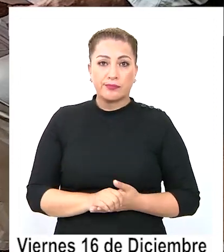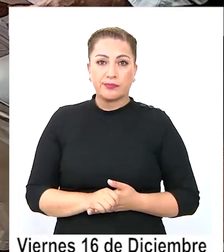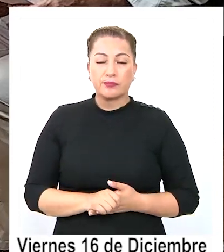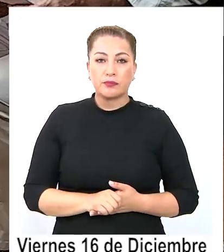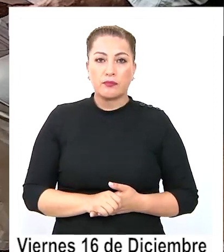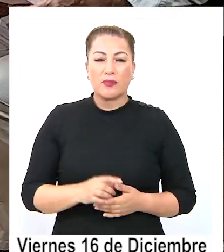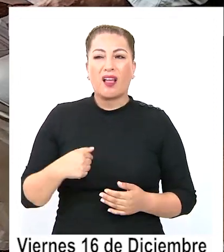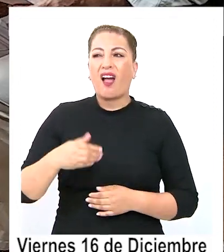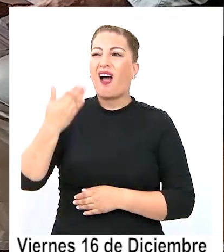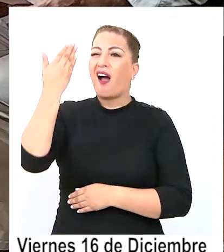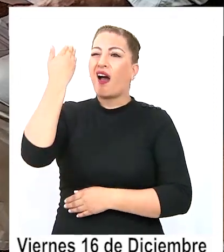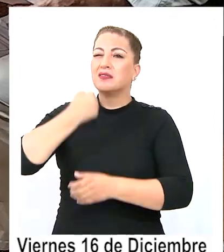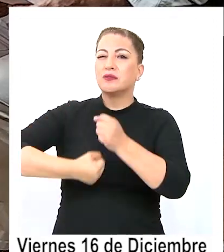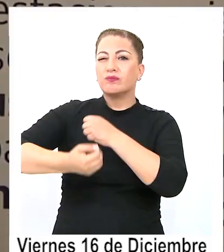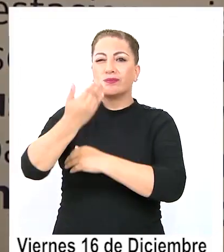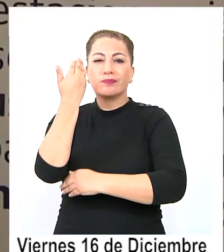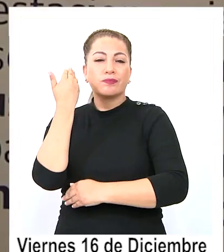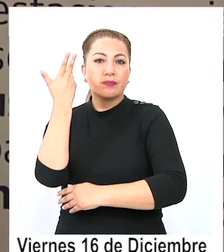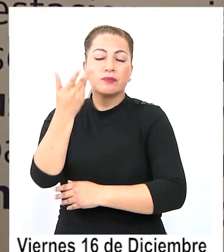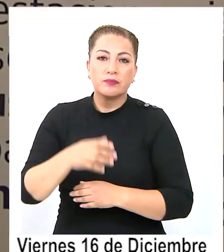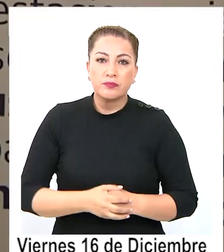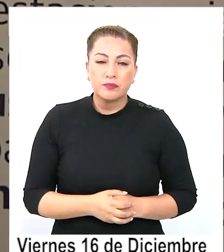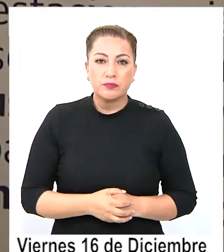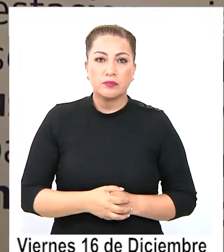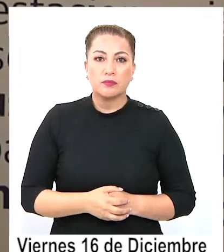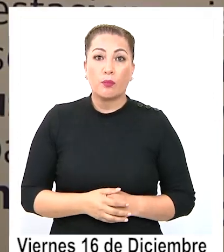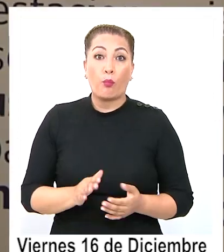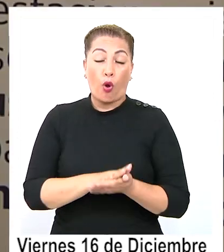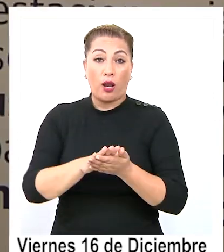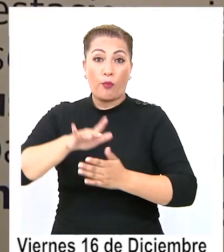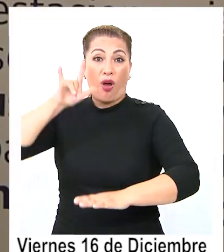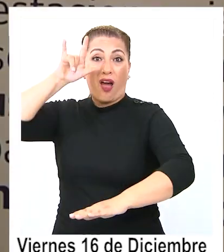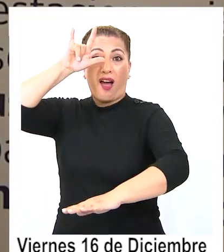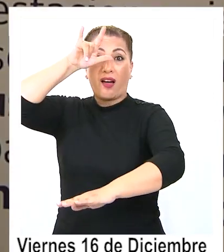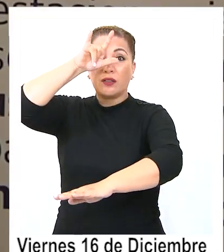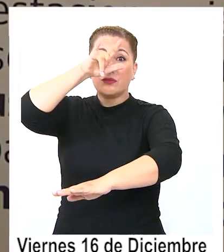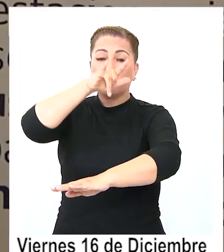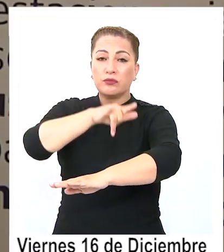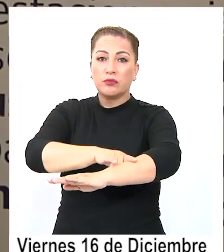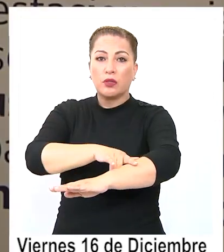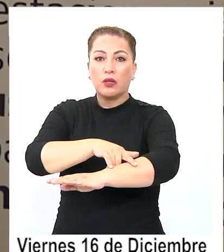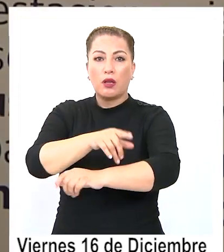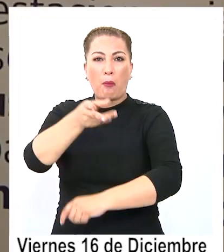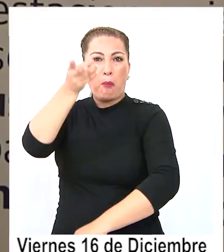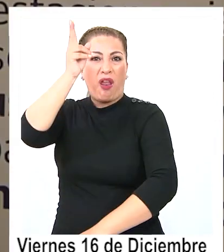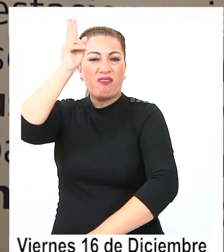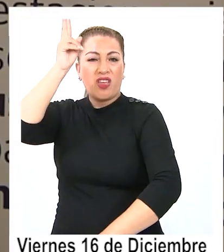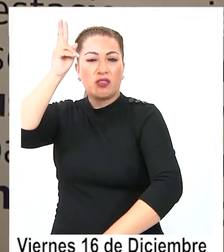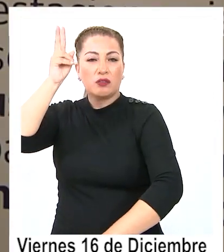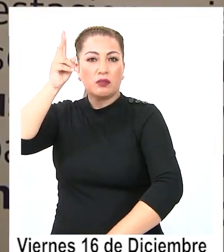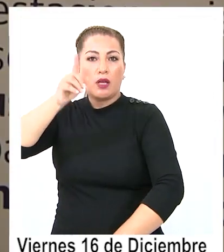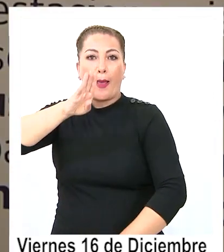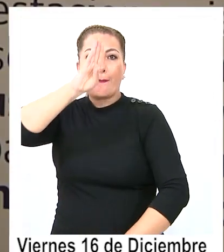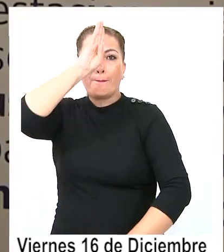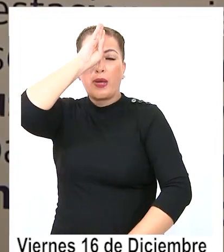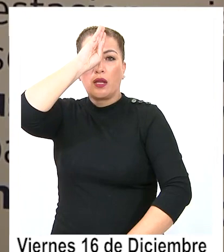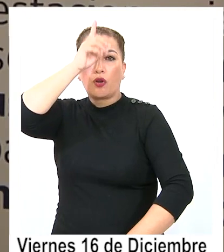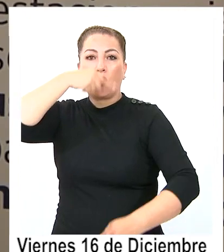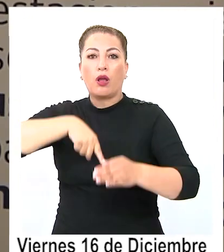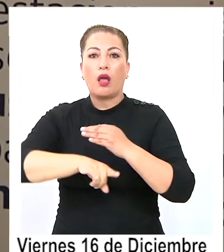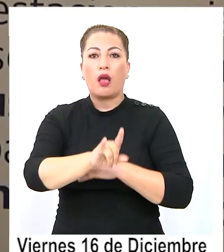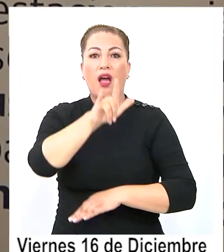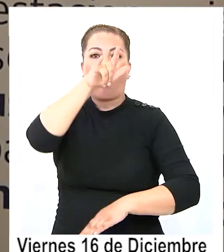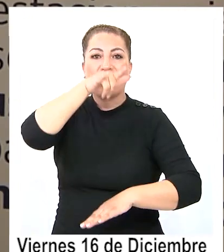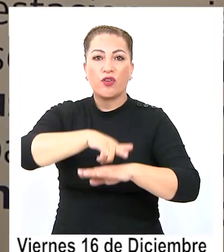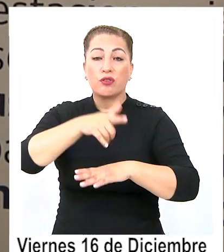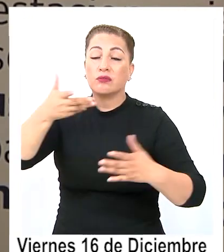Ya nos había pasado en años anteriores de aerolíneas que no permitían el ingreso del perro guía a los aviones.